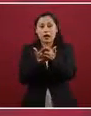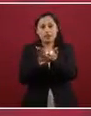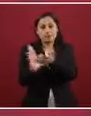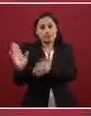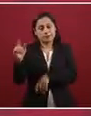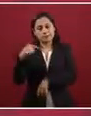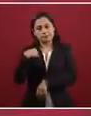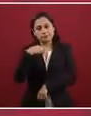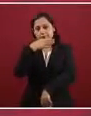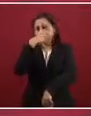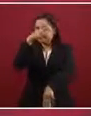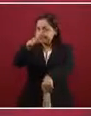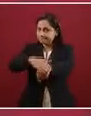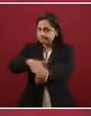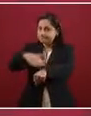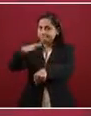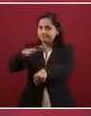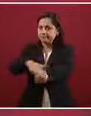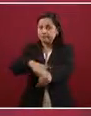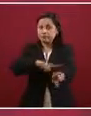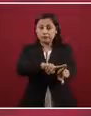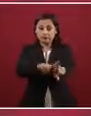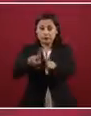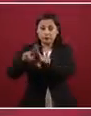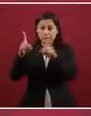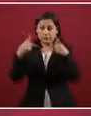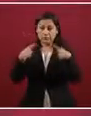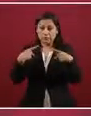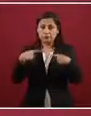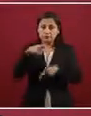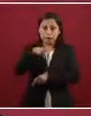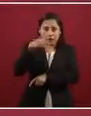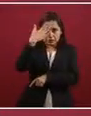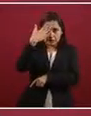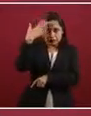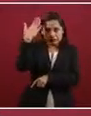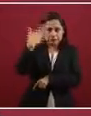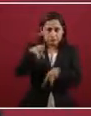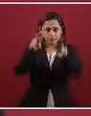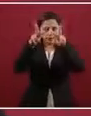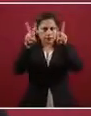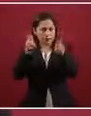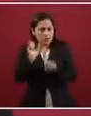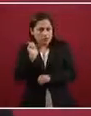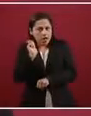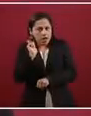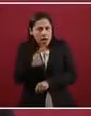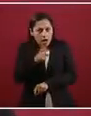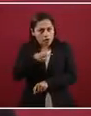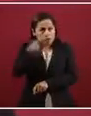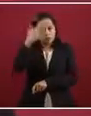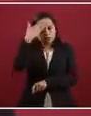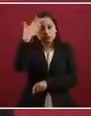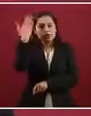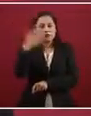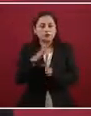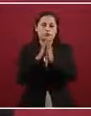a todos los que tengan información sobre este caso, que